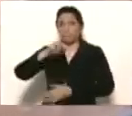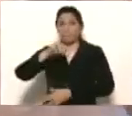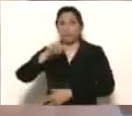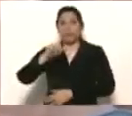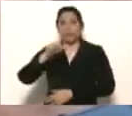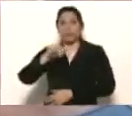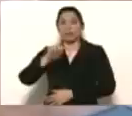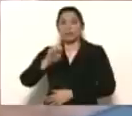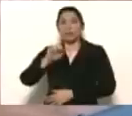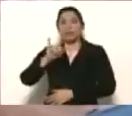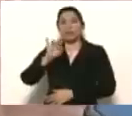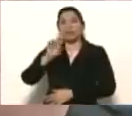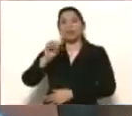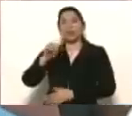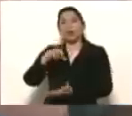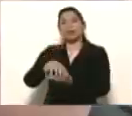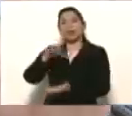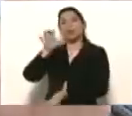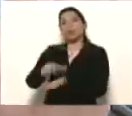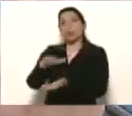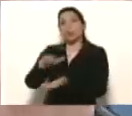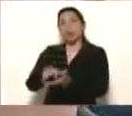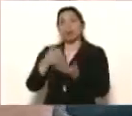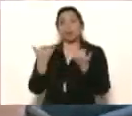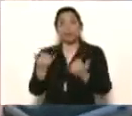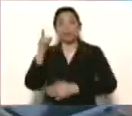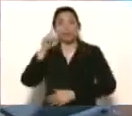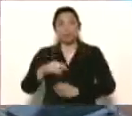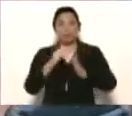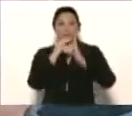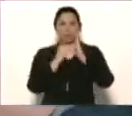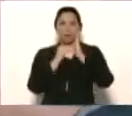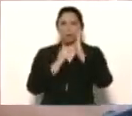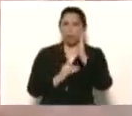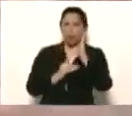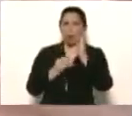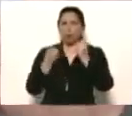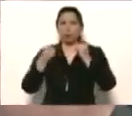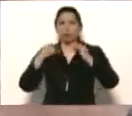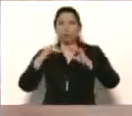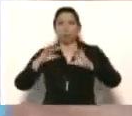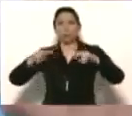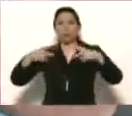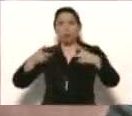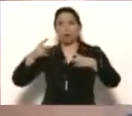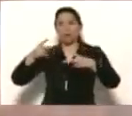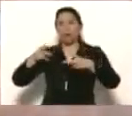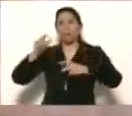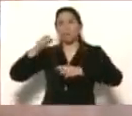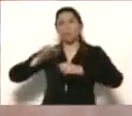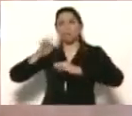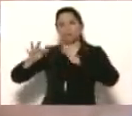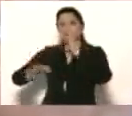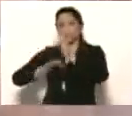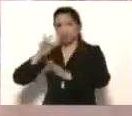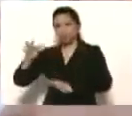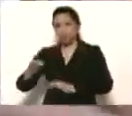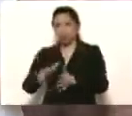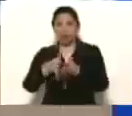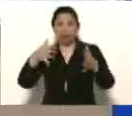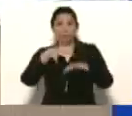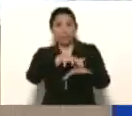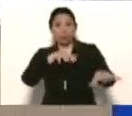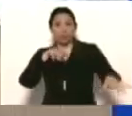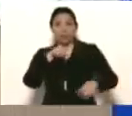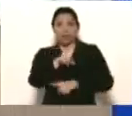estado nueva esparta en este momento también empiezan a bajar el número de nuevos casos y los casos que están apareciendo la gran mayoría de